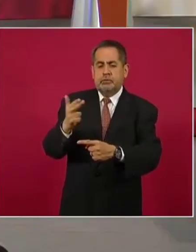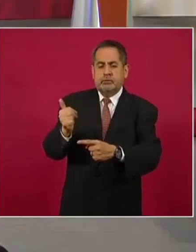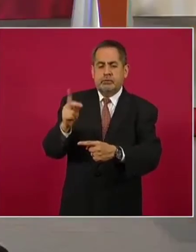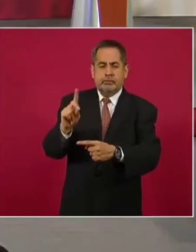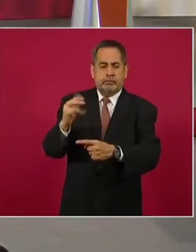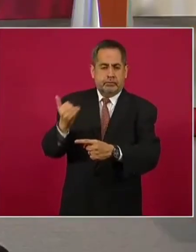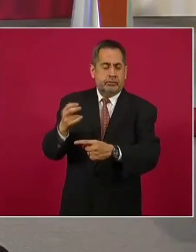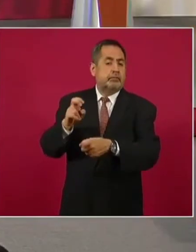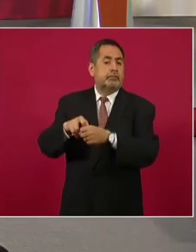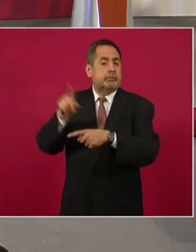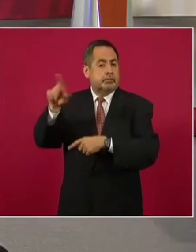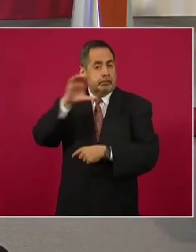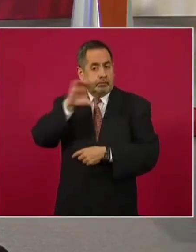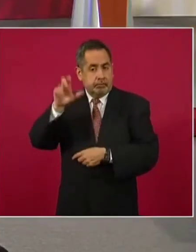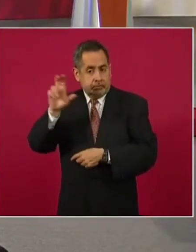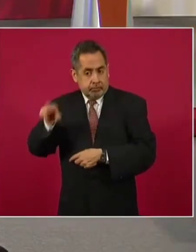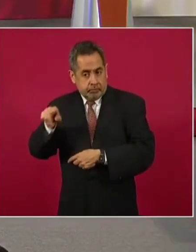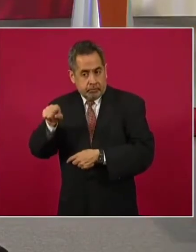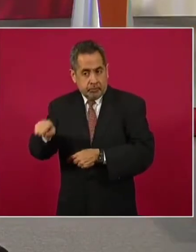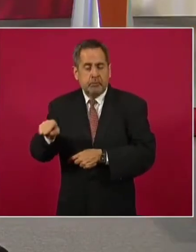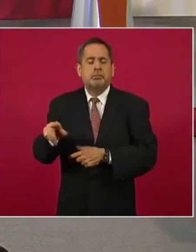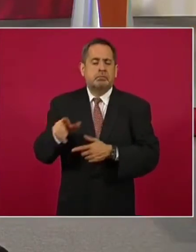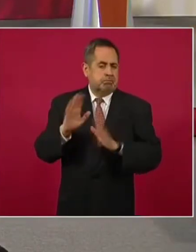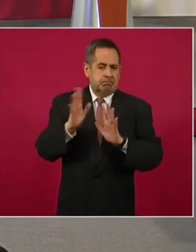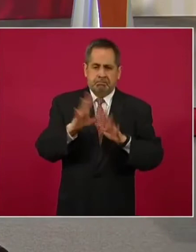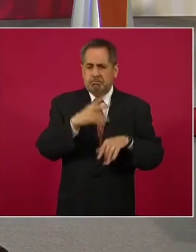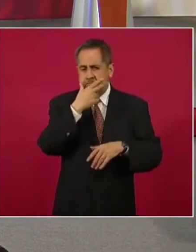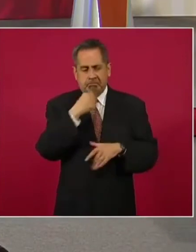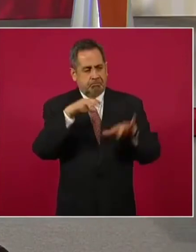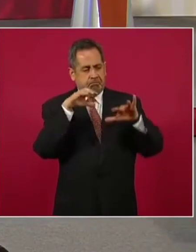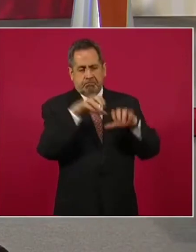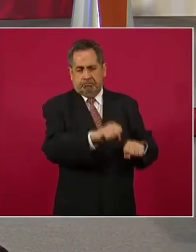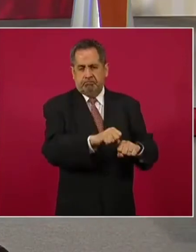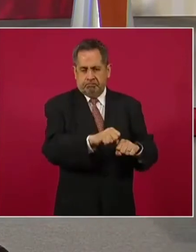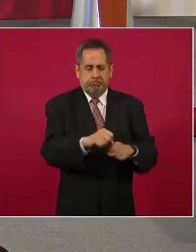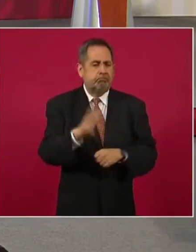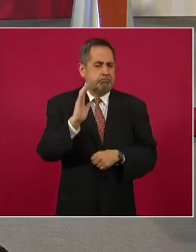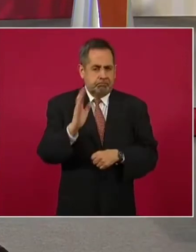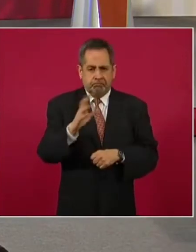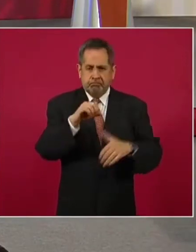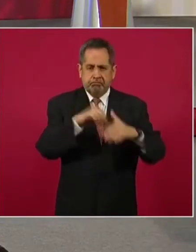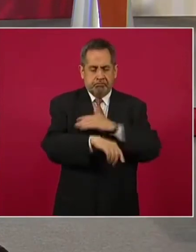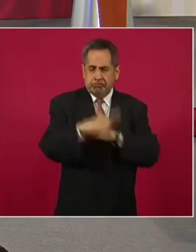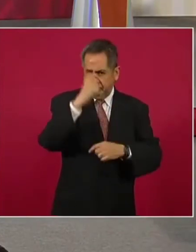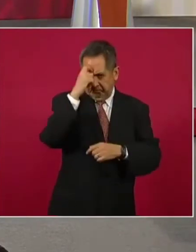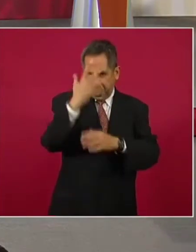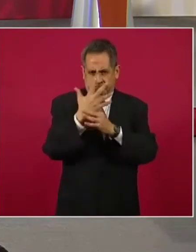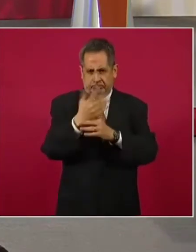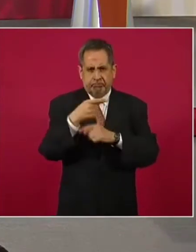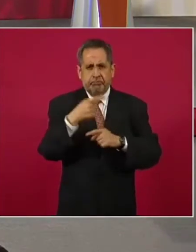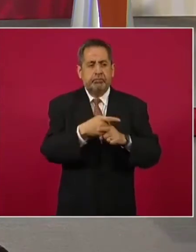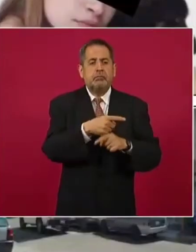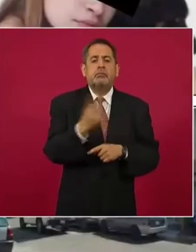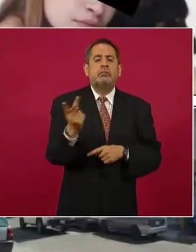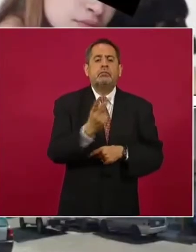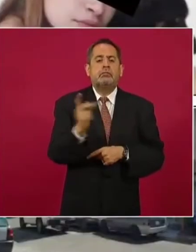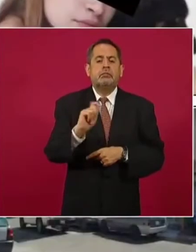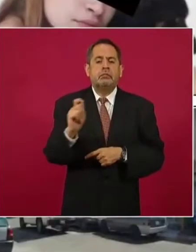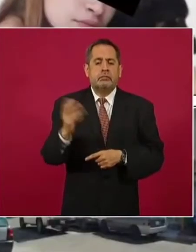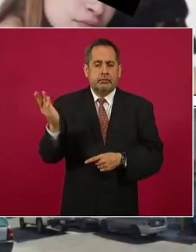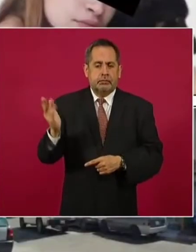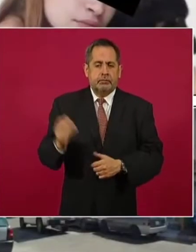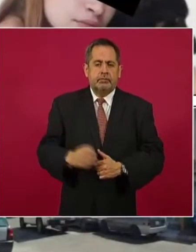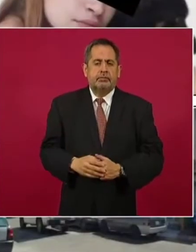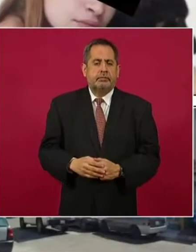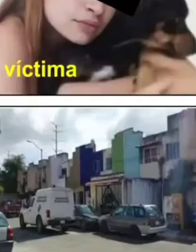cancún quintana roo ya fue detenido el presunto autor material que era su pareja sentimental y